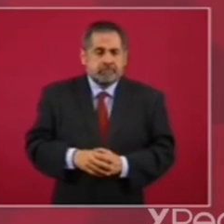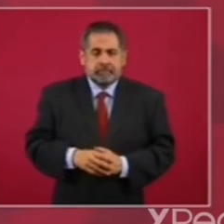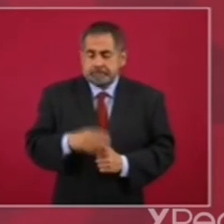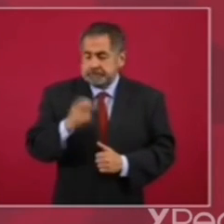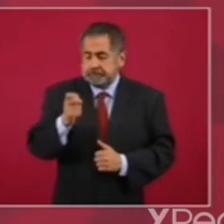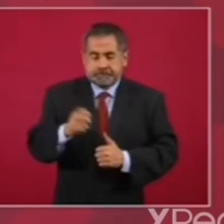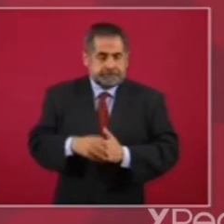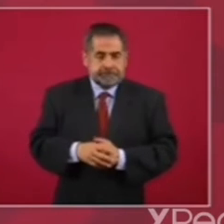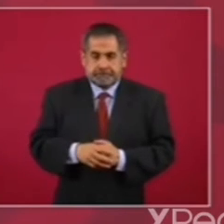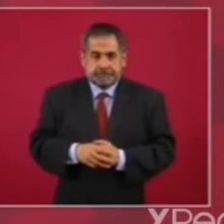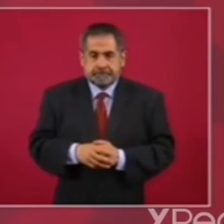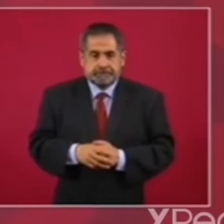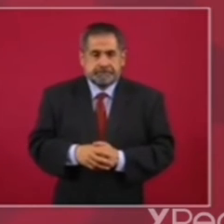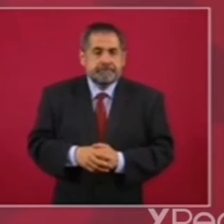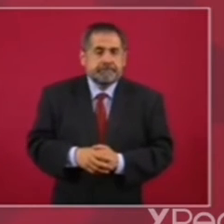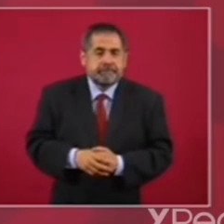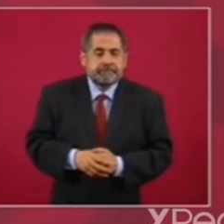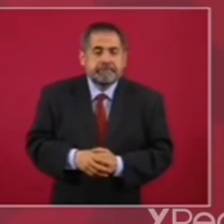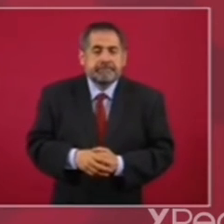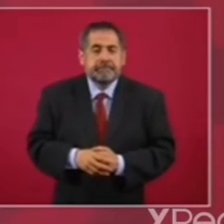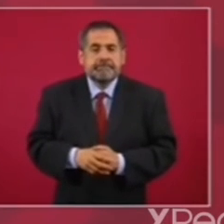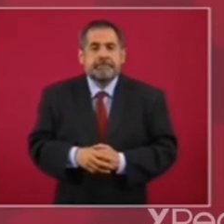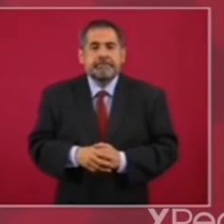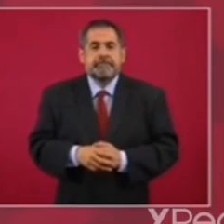Entonces estamos